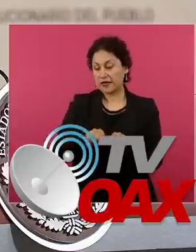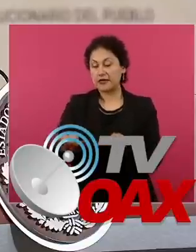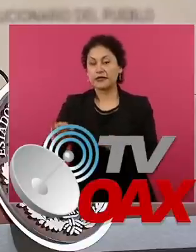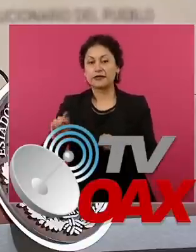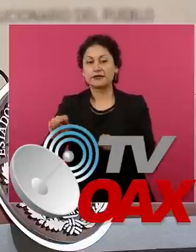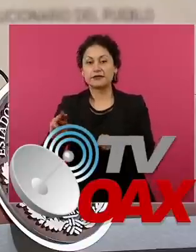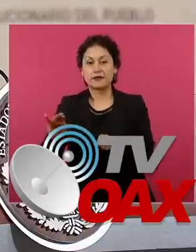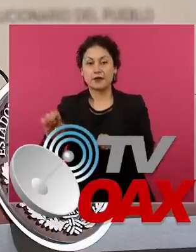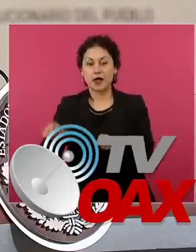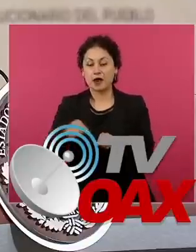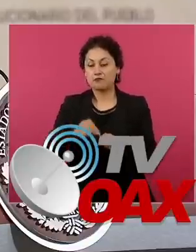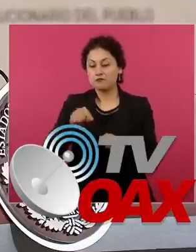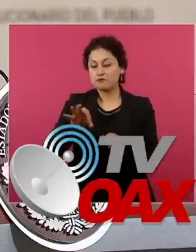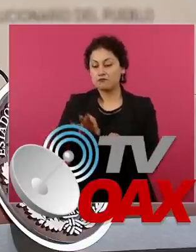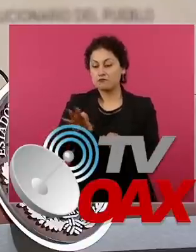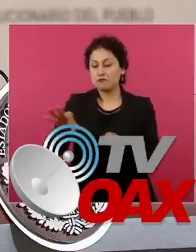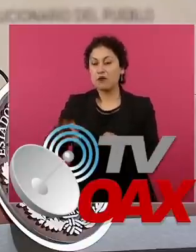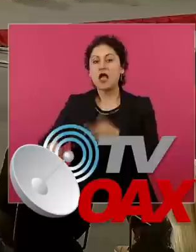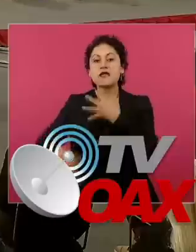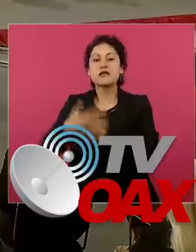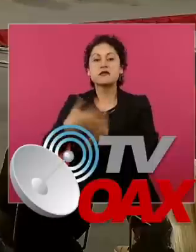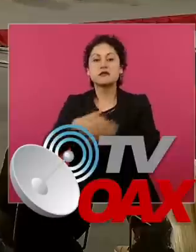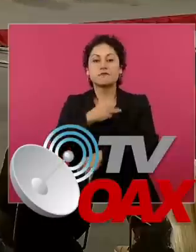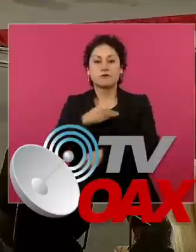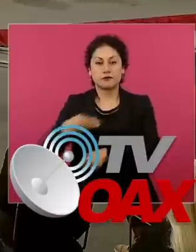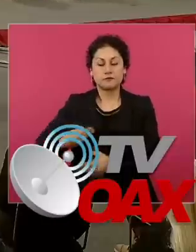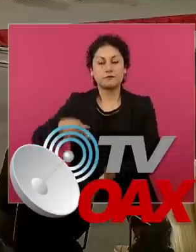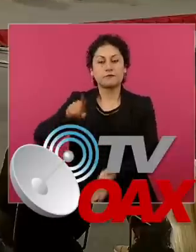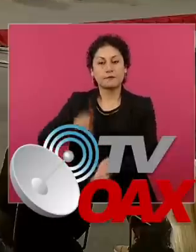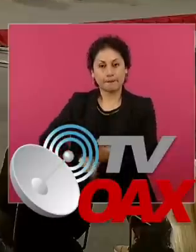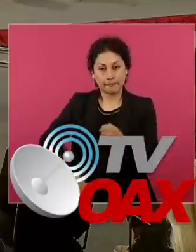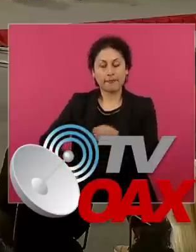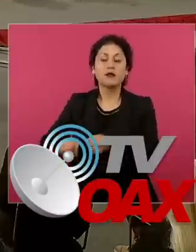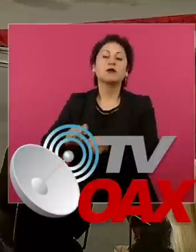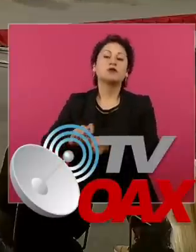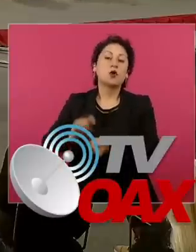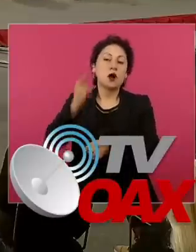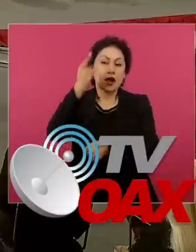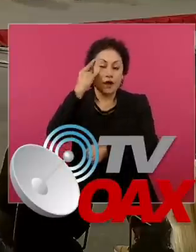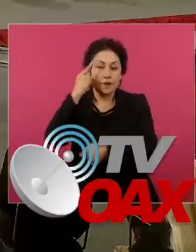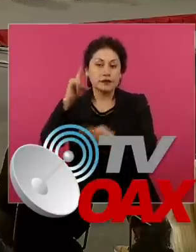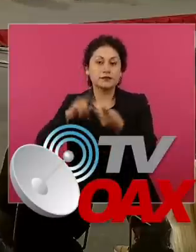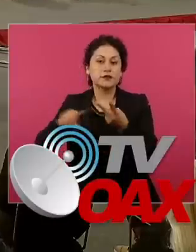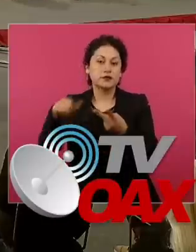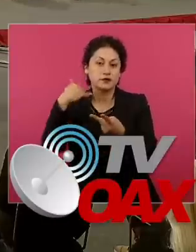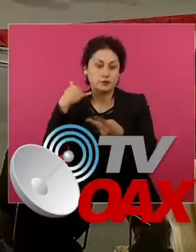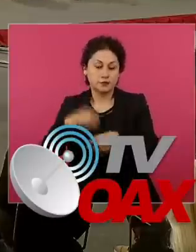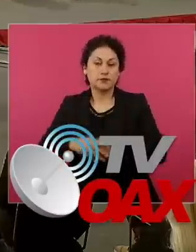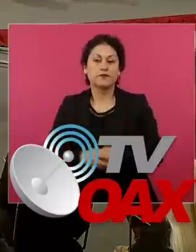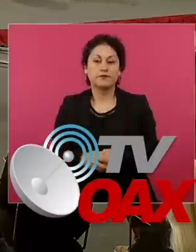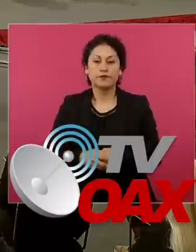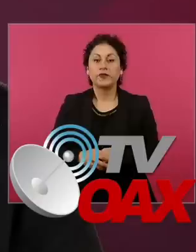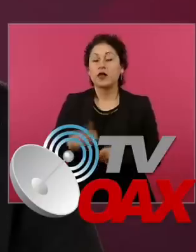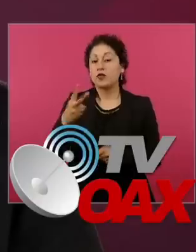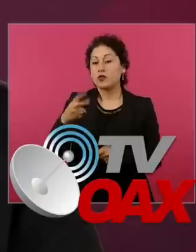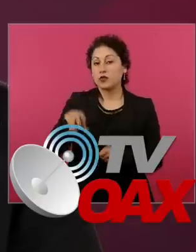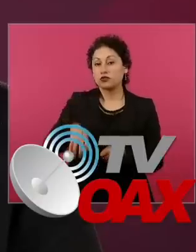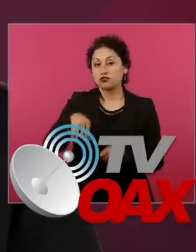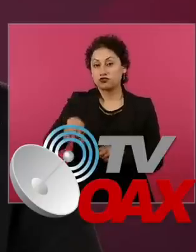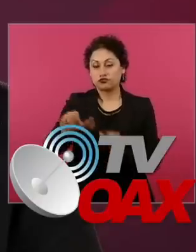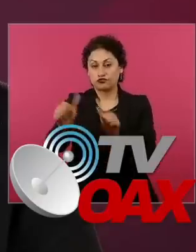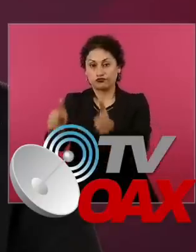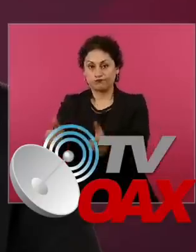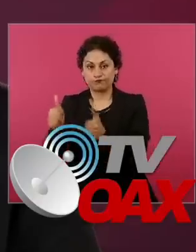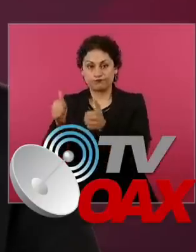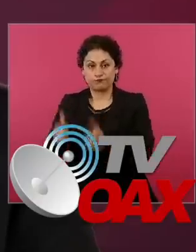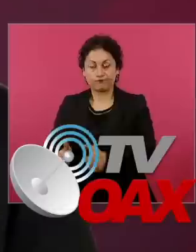pasando por 15 municipios de Campeche y el estado de Yucatán. Cuenta con 2 estaciones, 4 paraderos, así